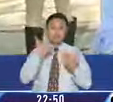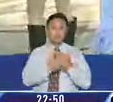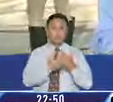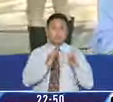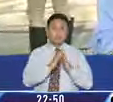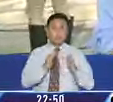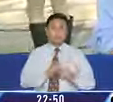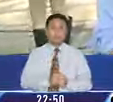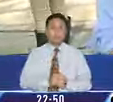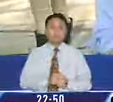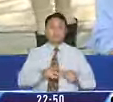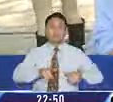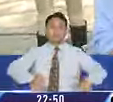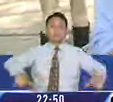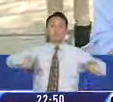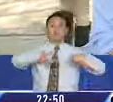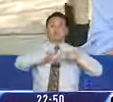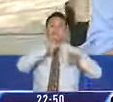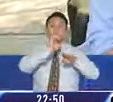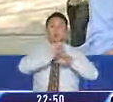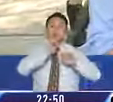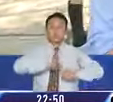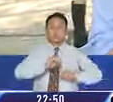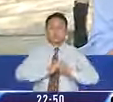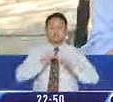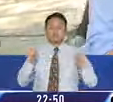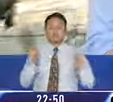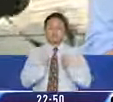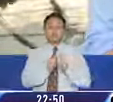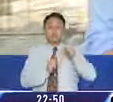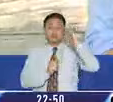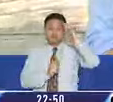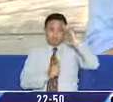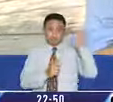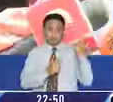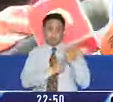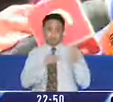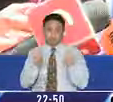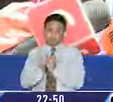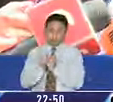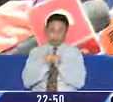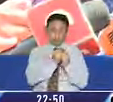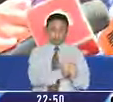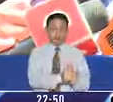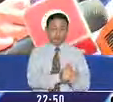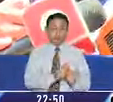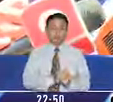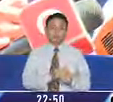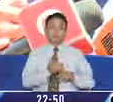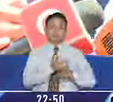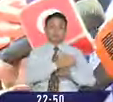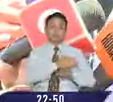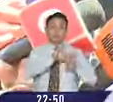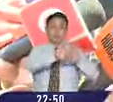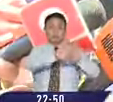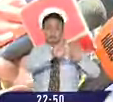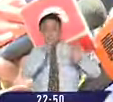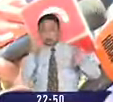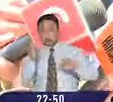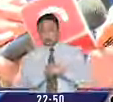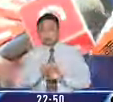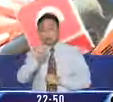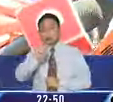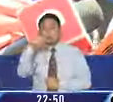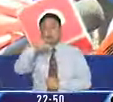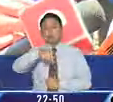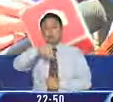En ciertos territorios del país, los censistas irán acompañados de policías y militares. Usted, antes de abrir la puerta al censista, exija